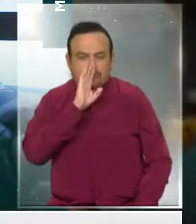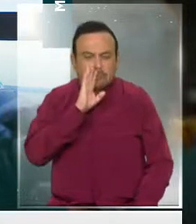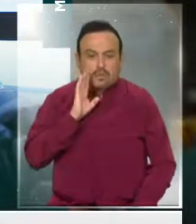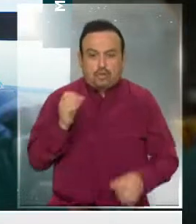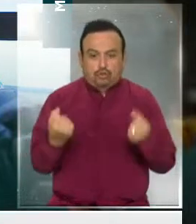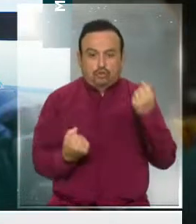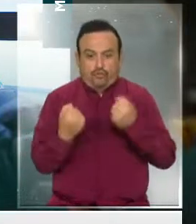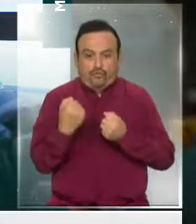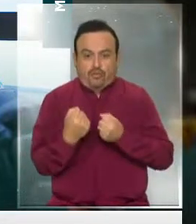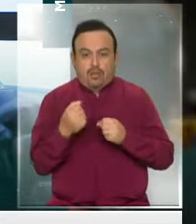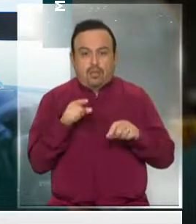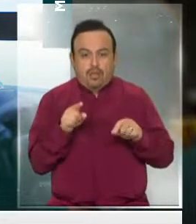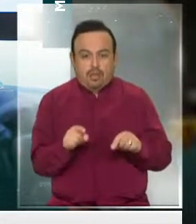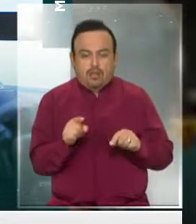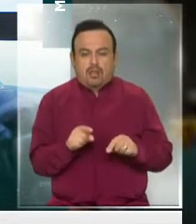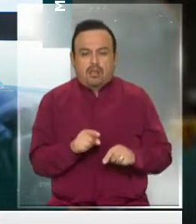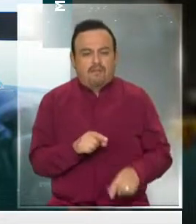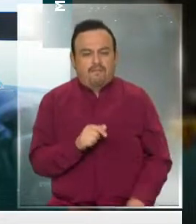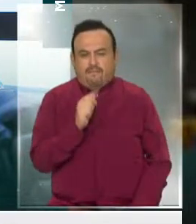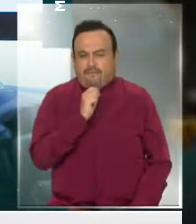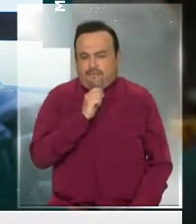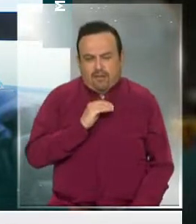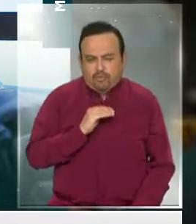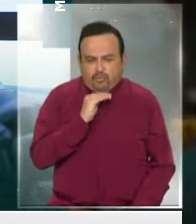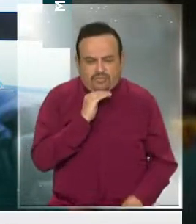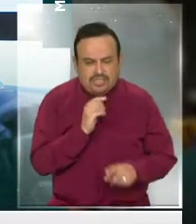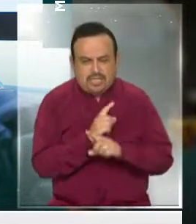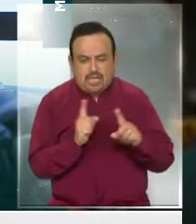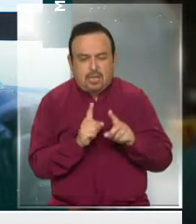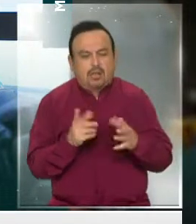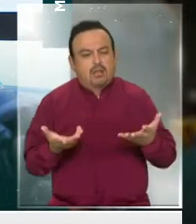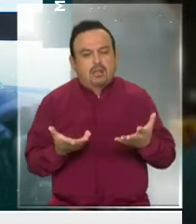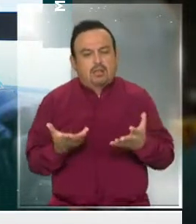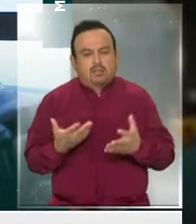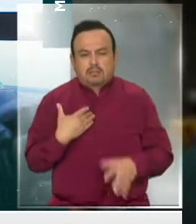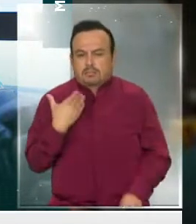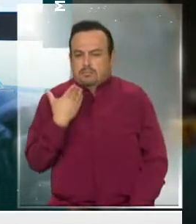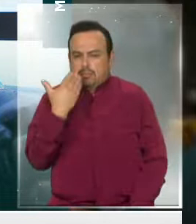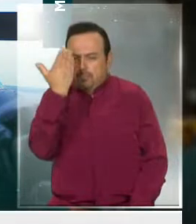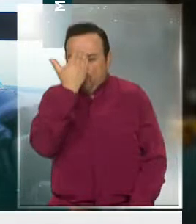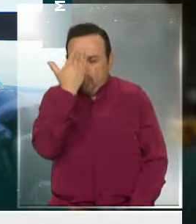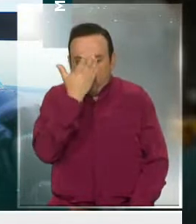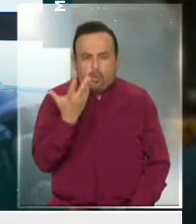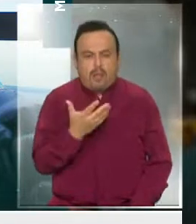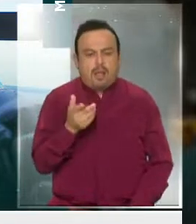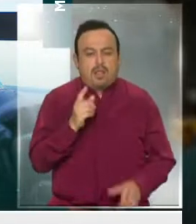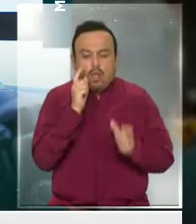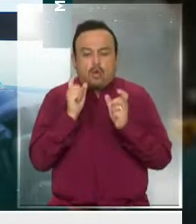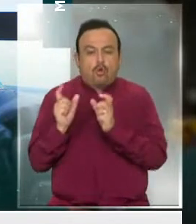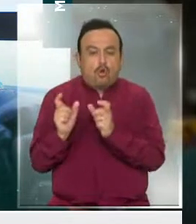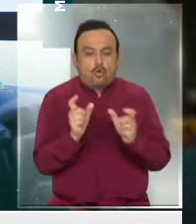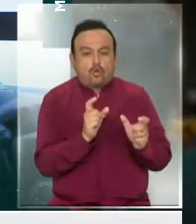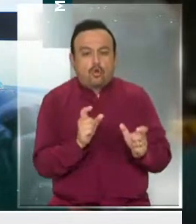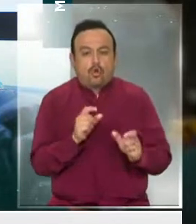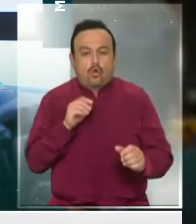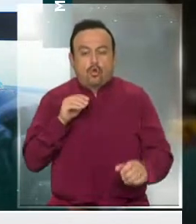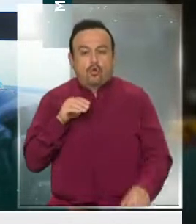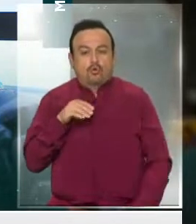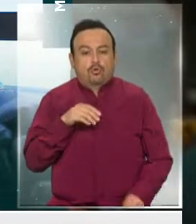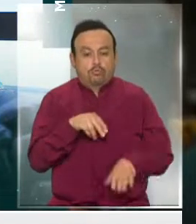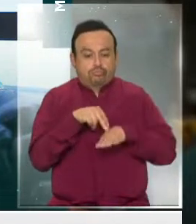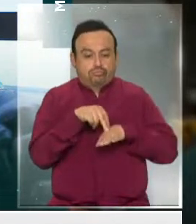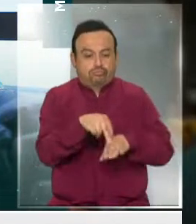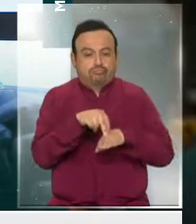dicen que esas medidas son insuficientes. Además, hay inquietud con respecto a la fiscalización mientras transiten en las comunas